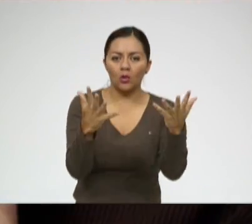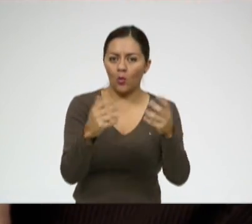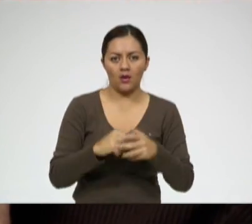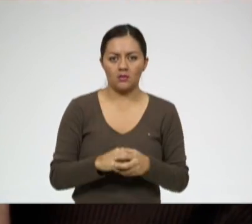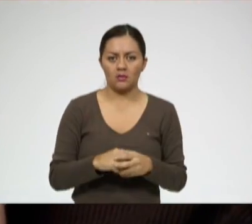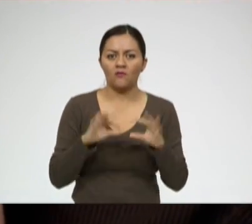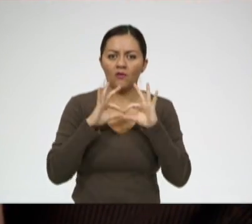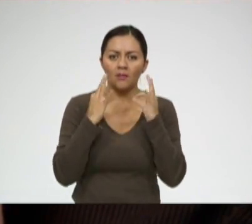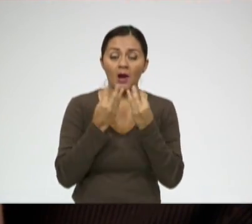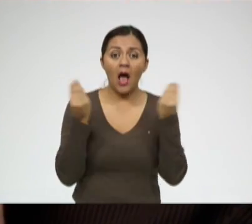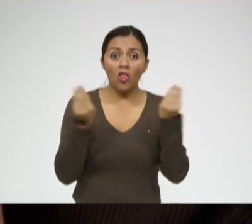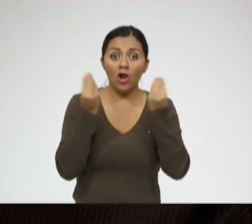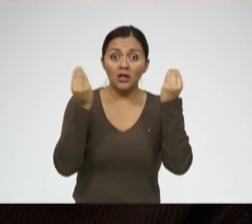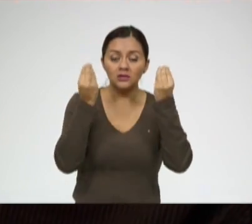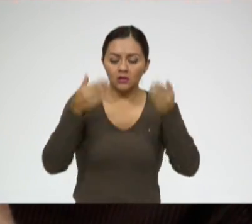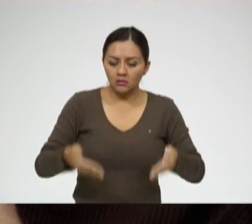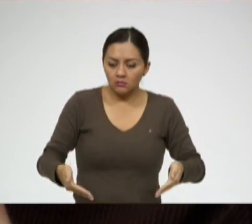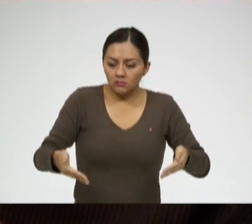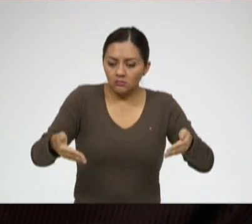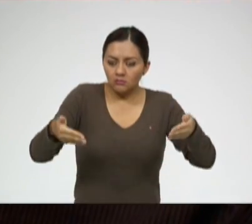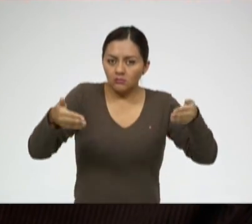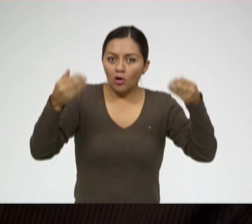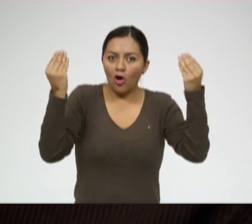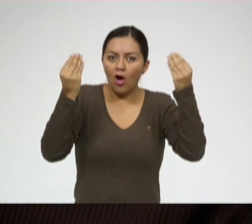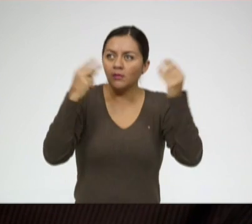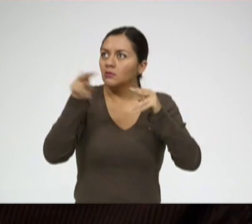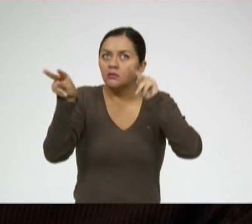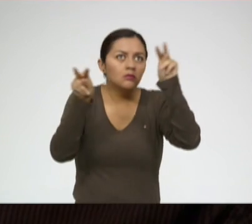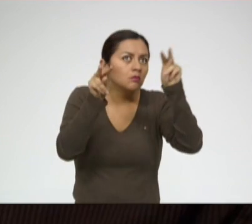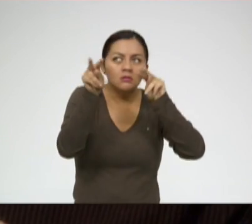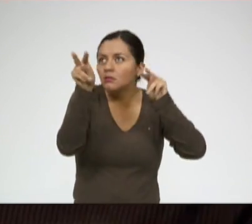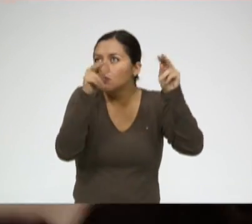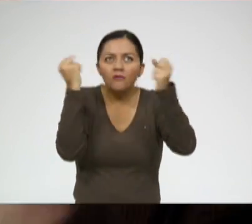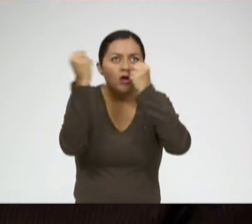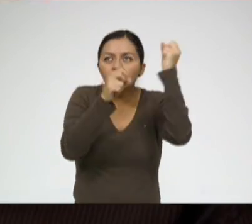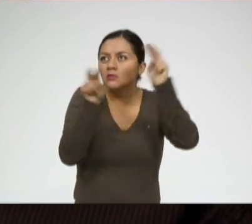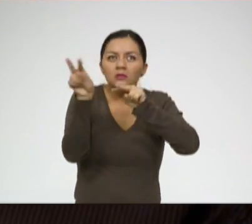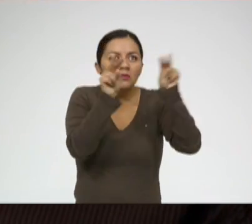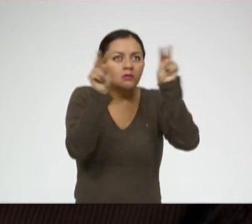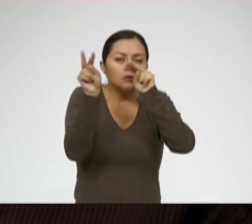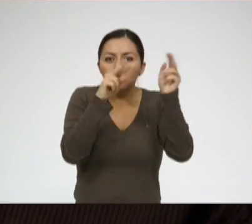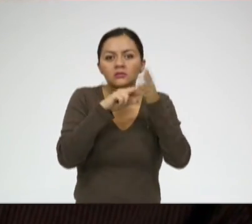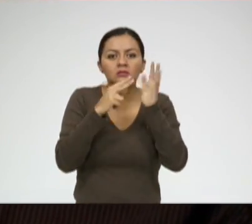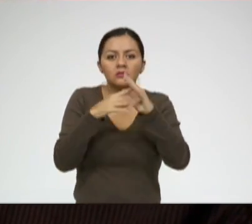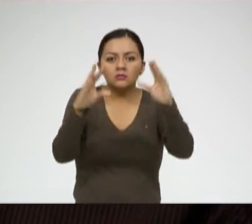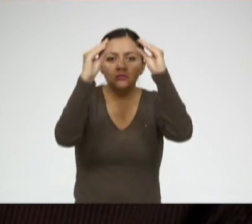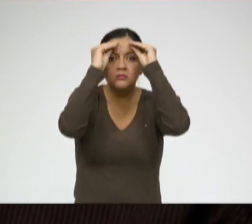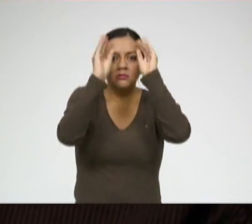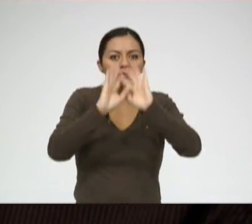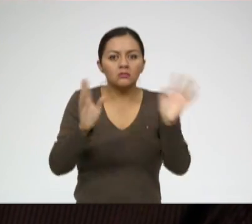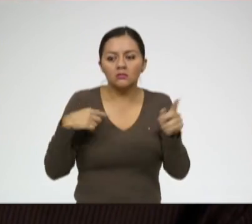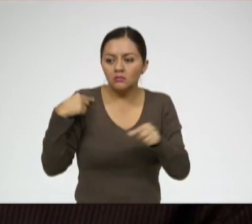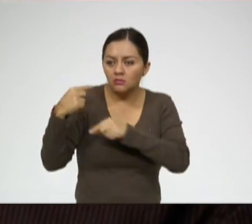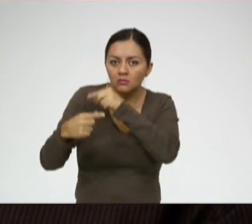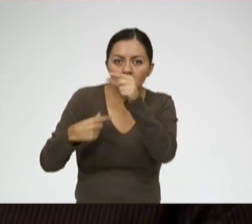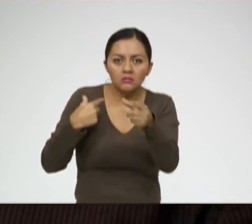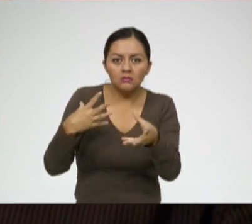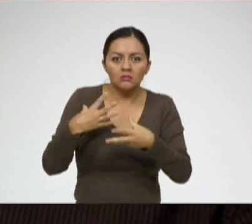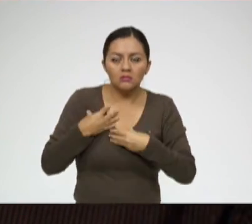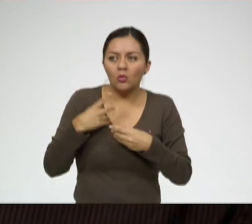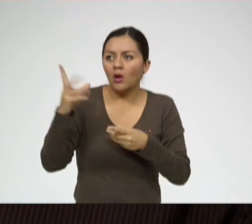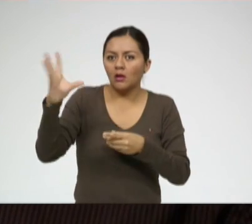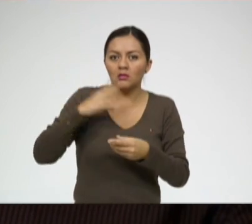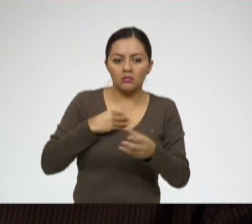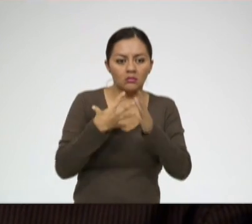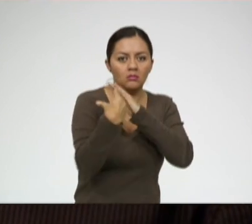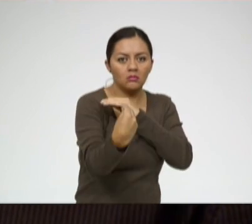Son adolescentes y jóvenes que crecen en un ambiente de violencia, en una violencia ejercida sobre ellos, ¿no? Y que de